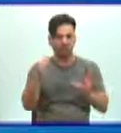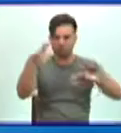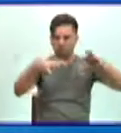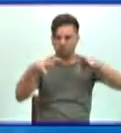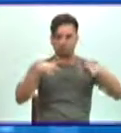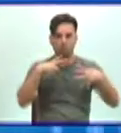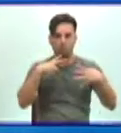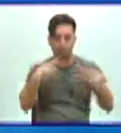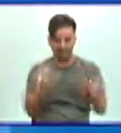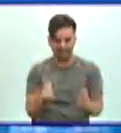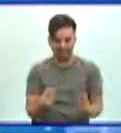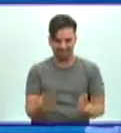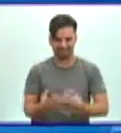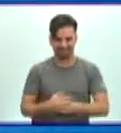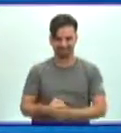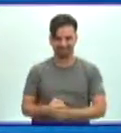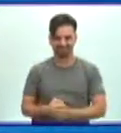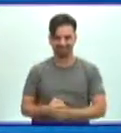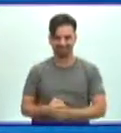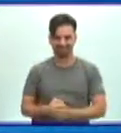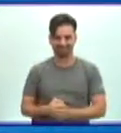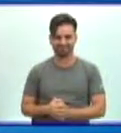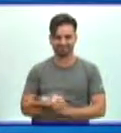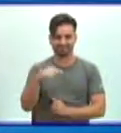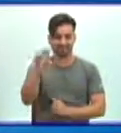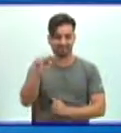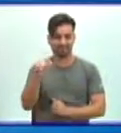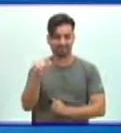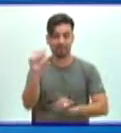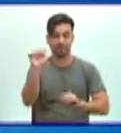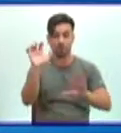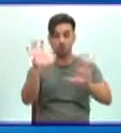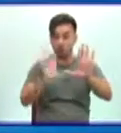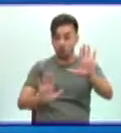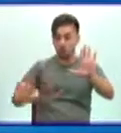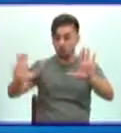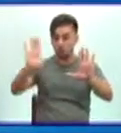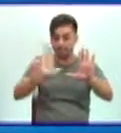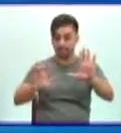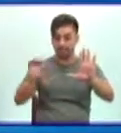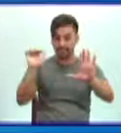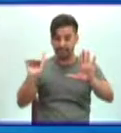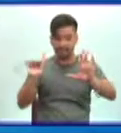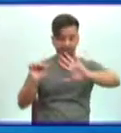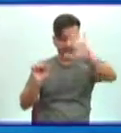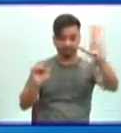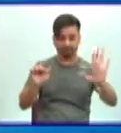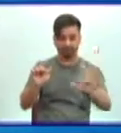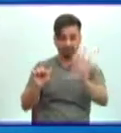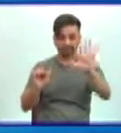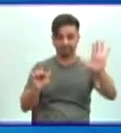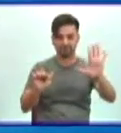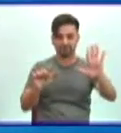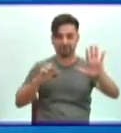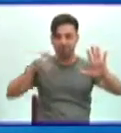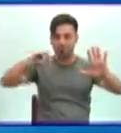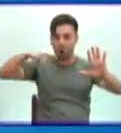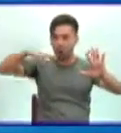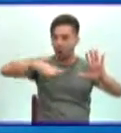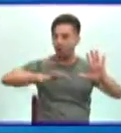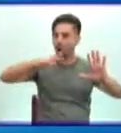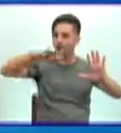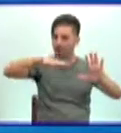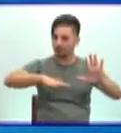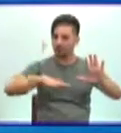se refiere a la distancia de un lugar con respecto a un cuerpo de agua. Las regiones cercanas a los océanos tienen